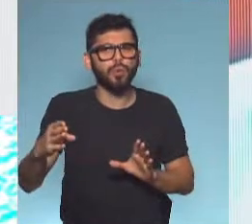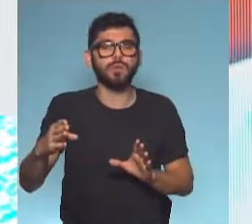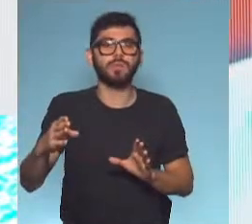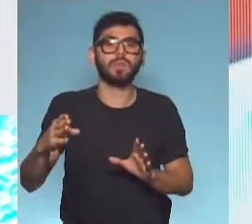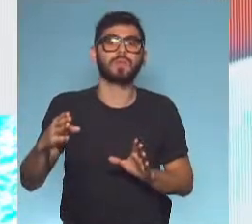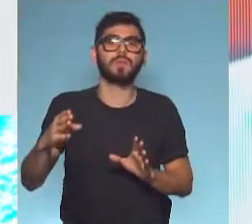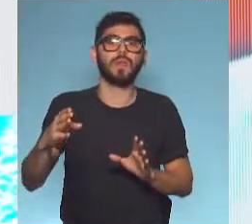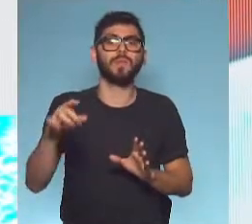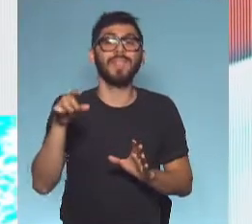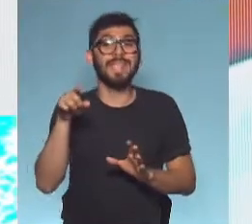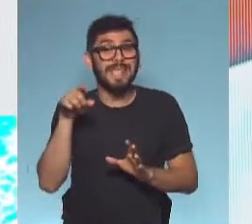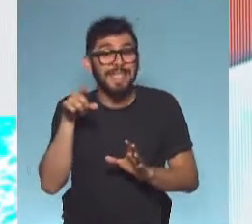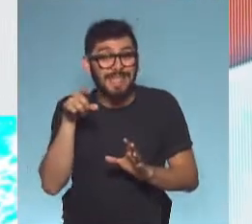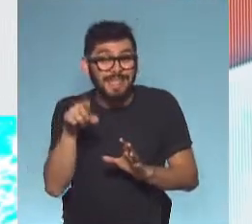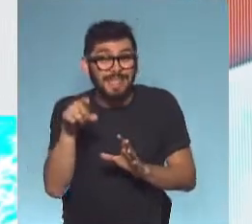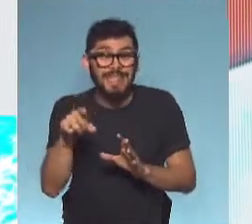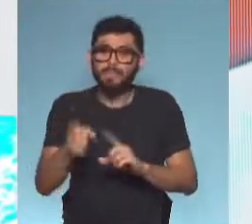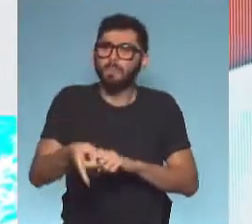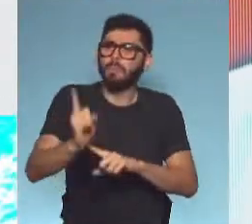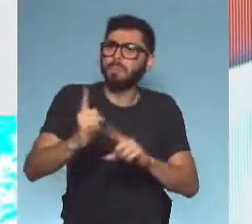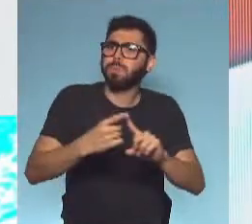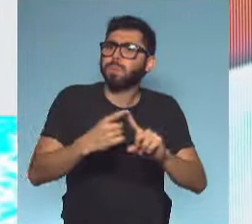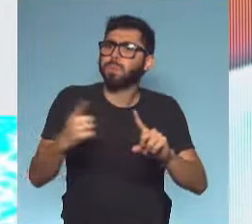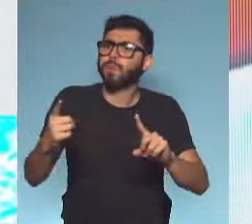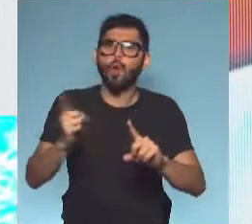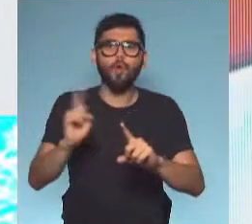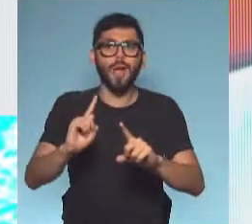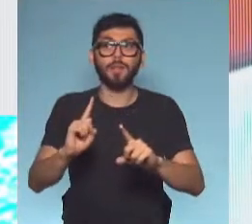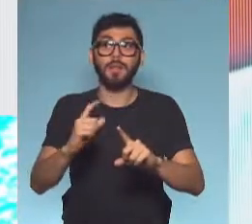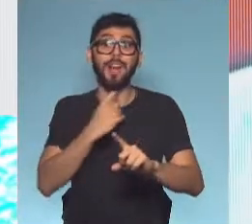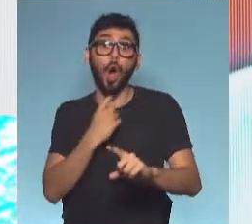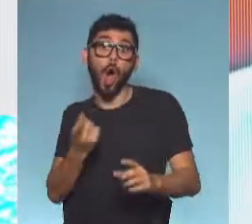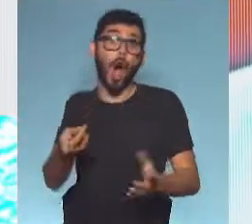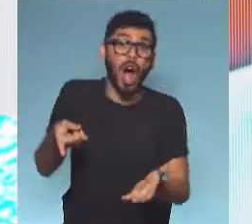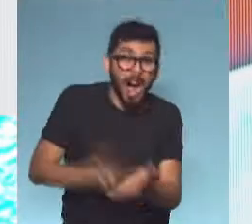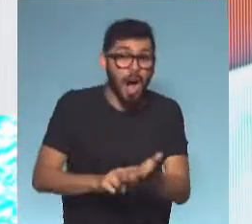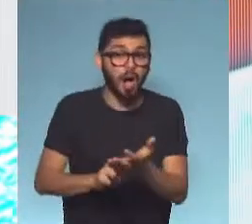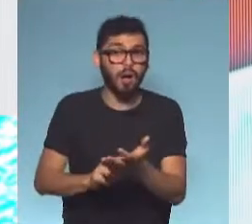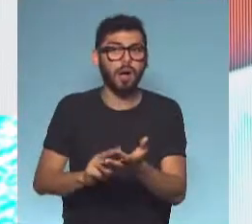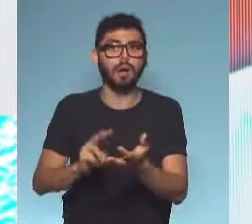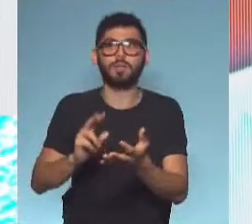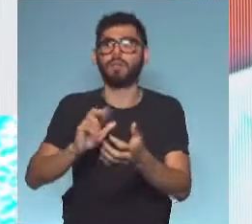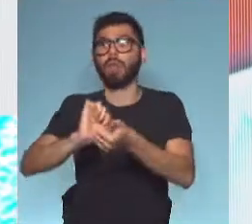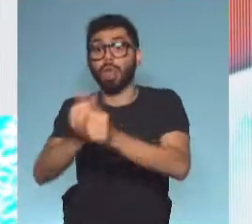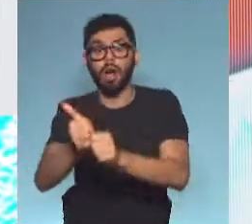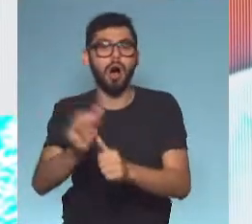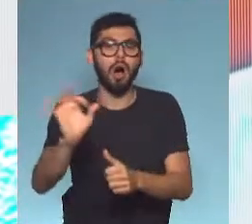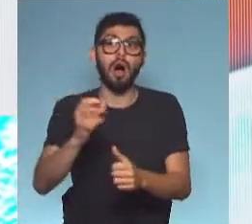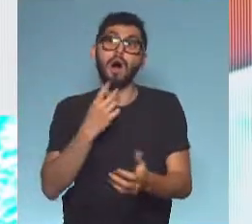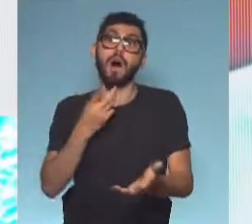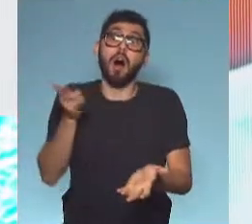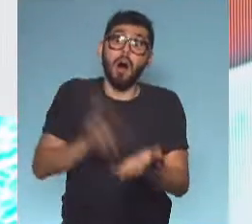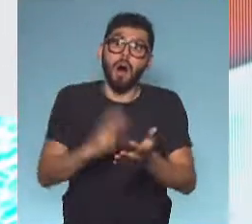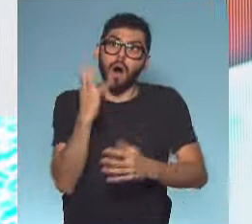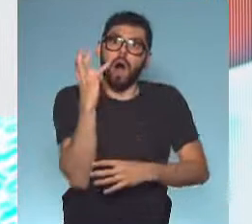Entonces, eso no quiere decir que querramos tener nuevamente un encuentro sexual o un